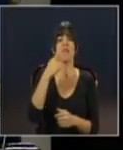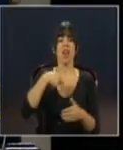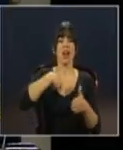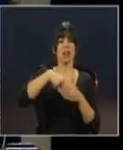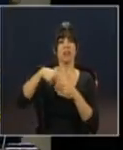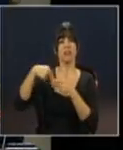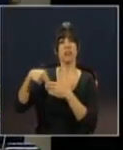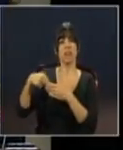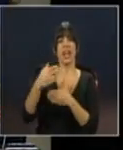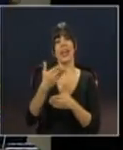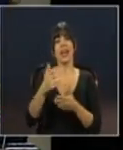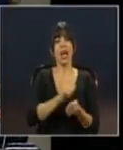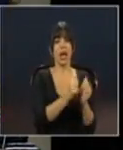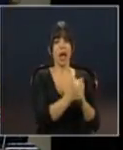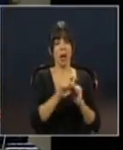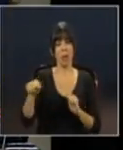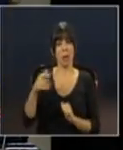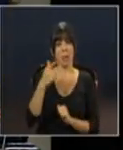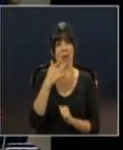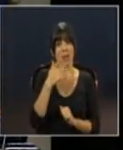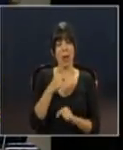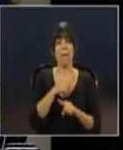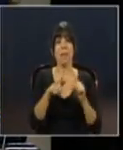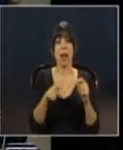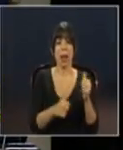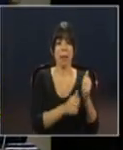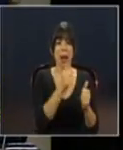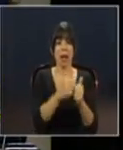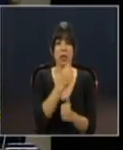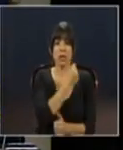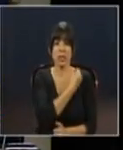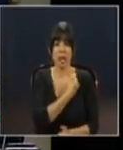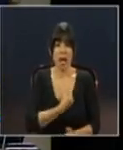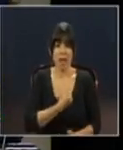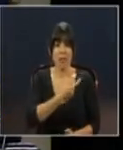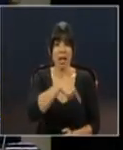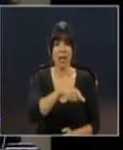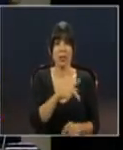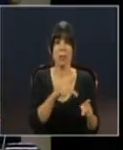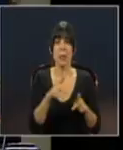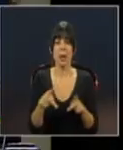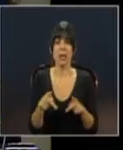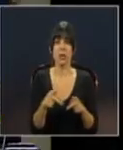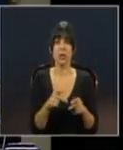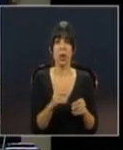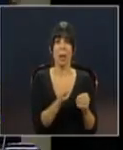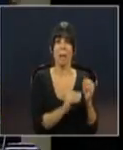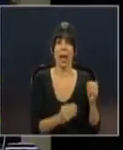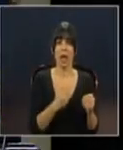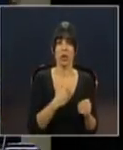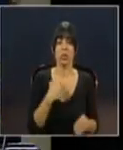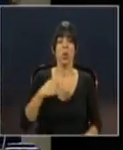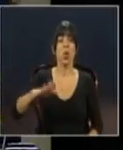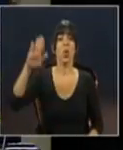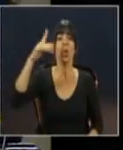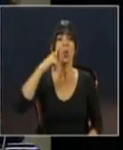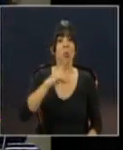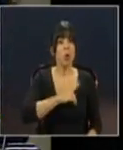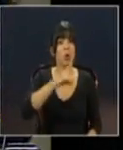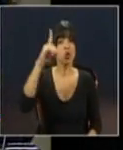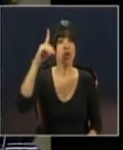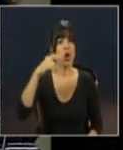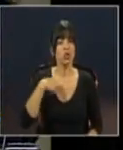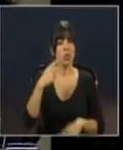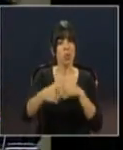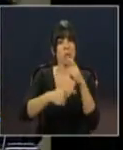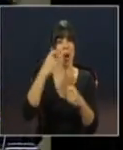a transformar, aunque quienes más sacrificios hagan sean quienes menos tienen. Y juro por Dios que voy